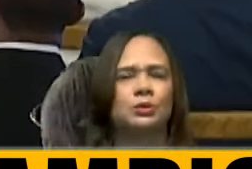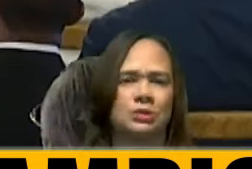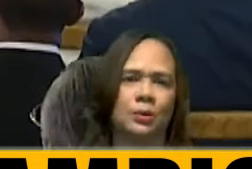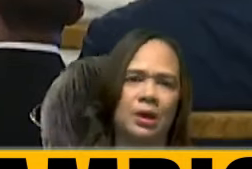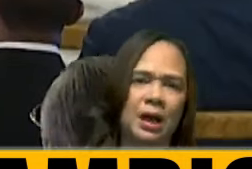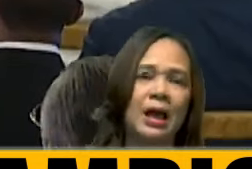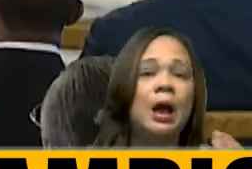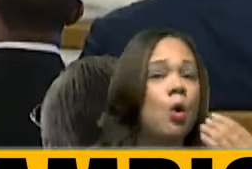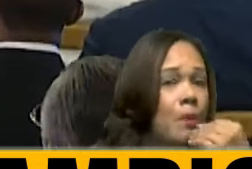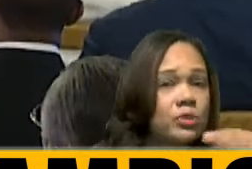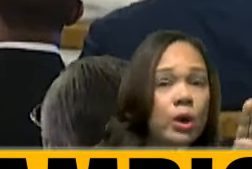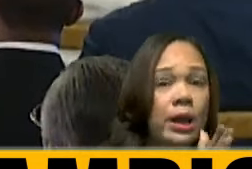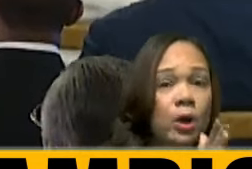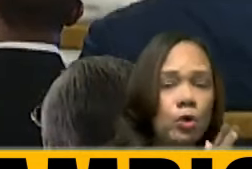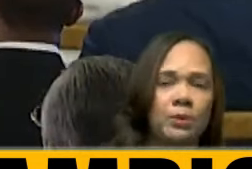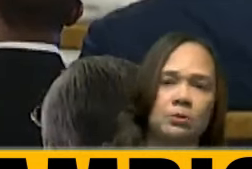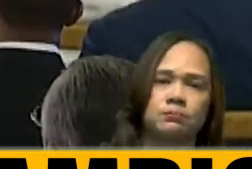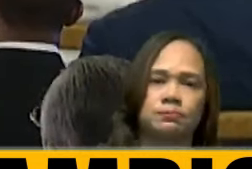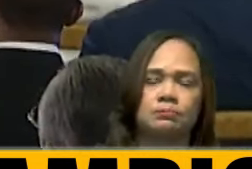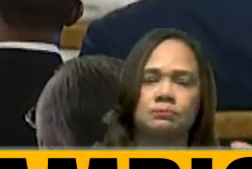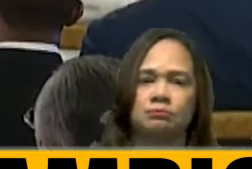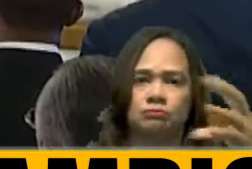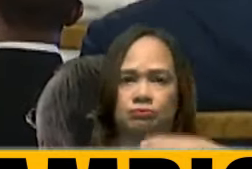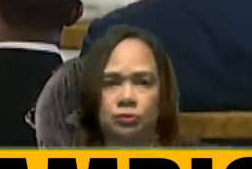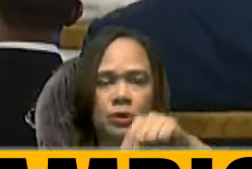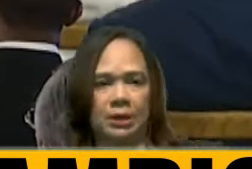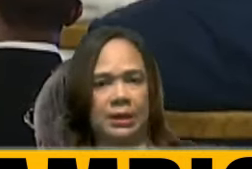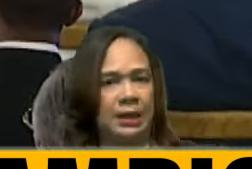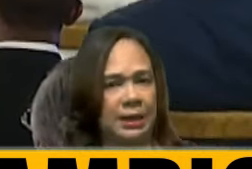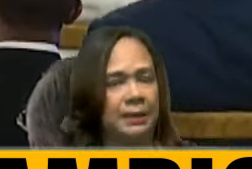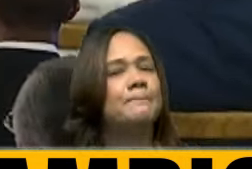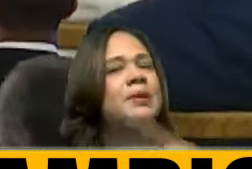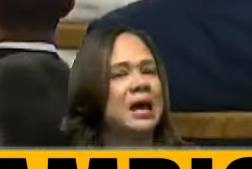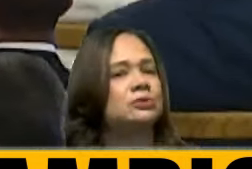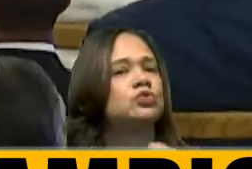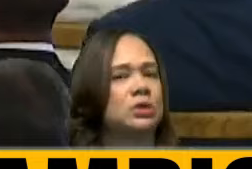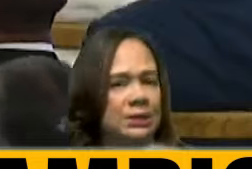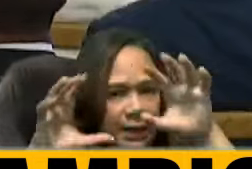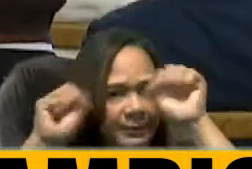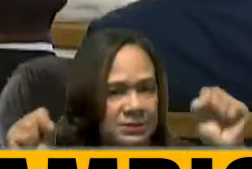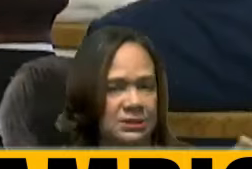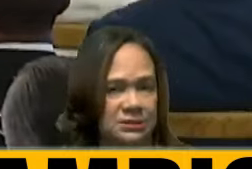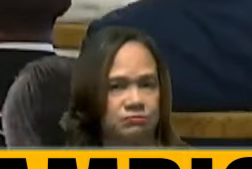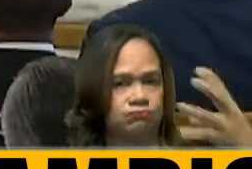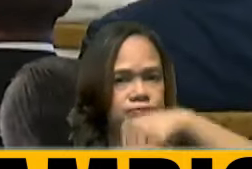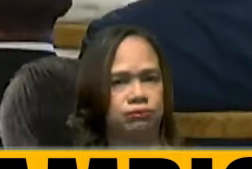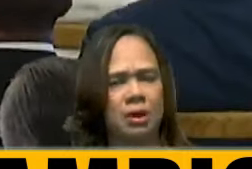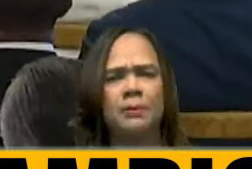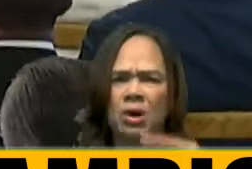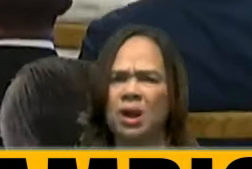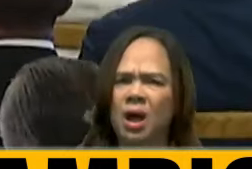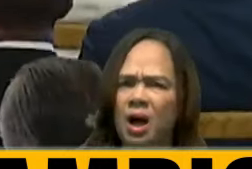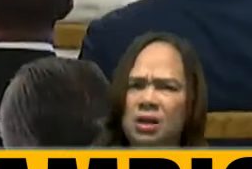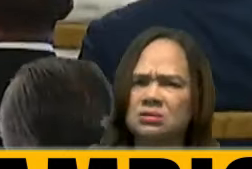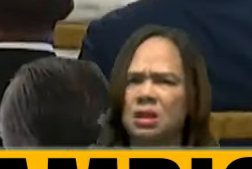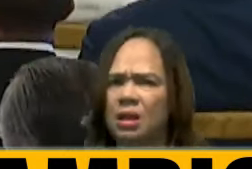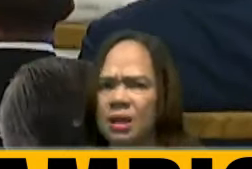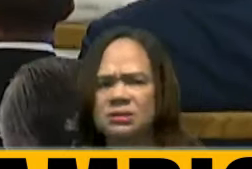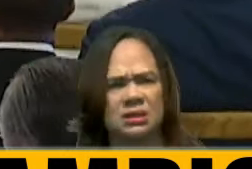abinader de alinear las políticas de asistencia social de serlas más efectivas de evitar las redundancias y las